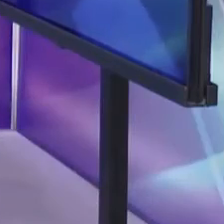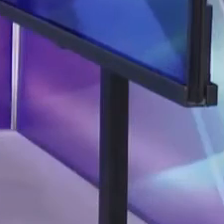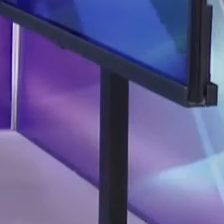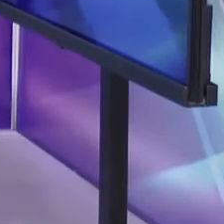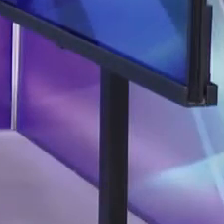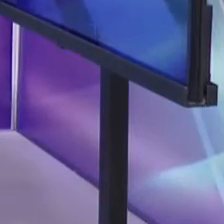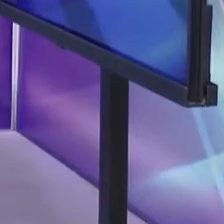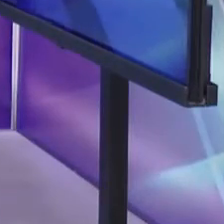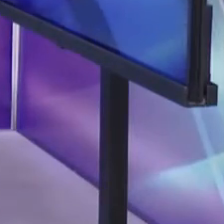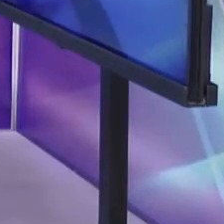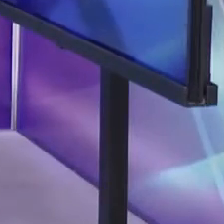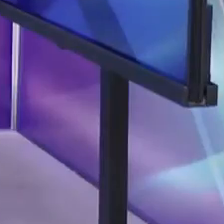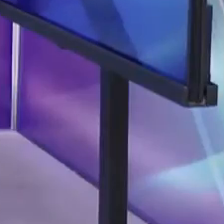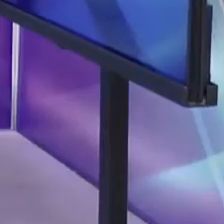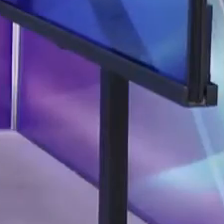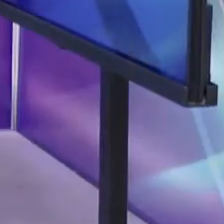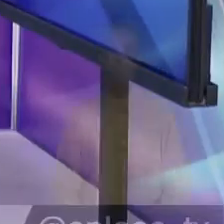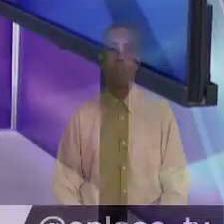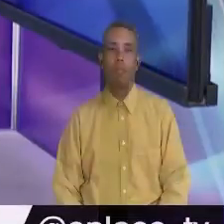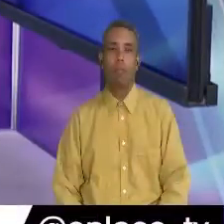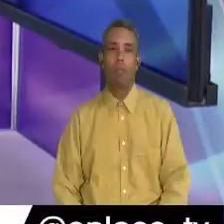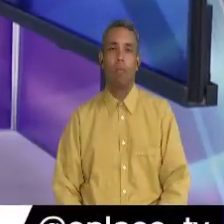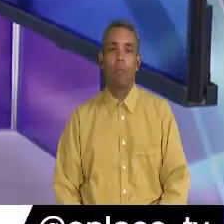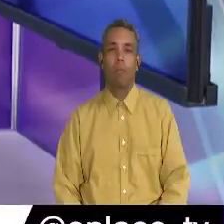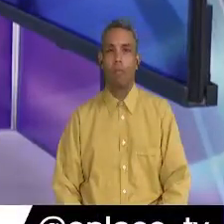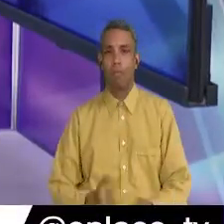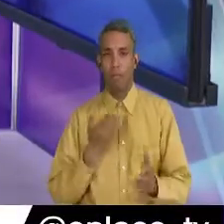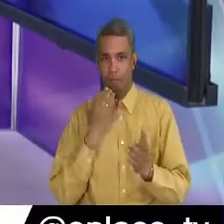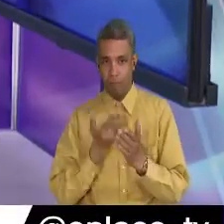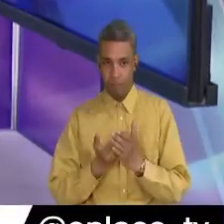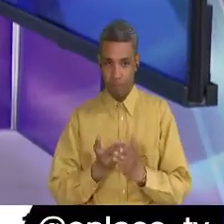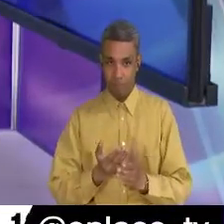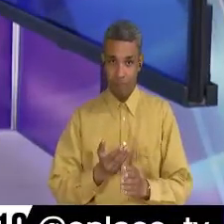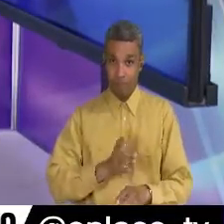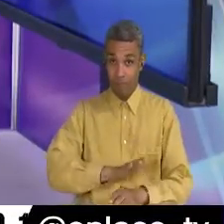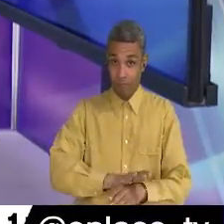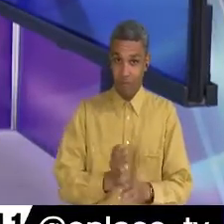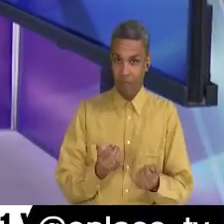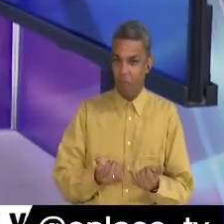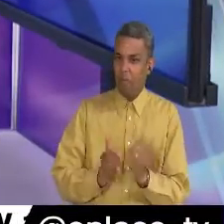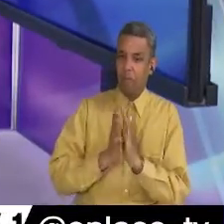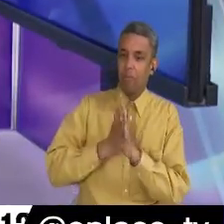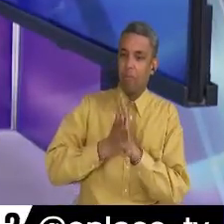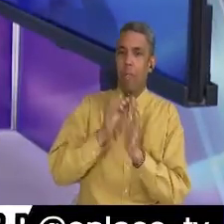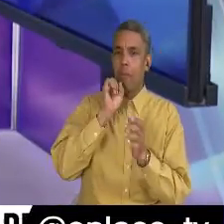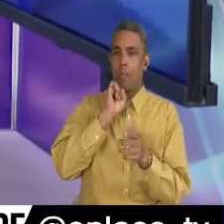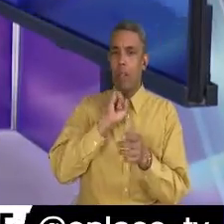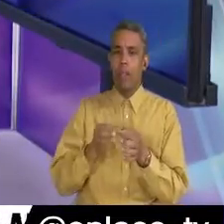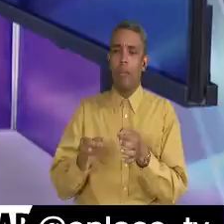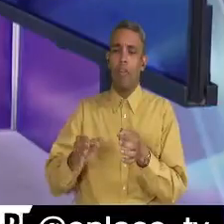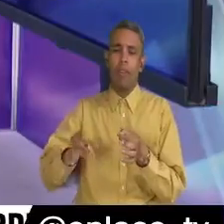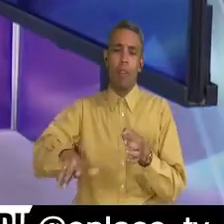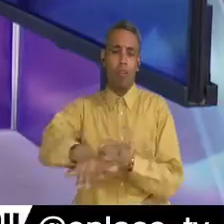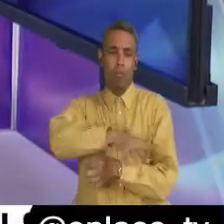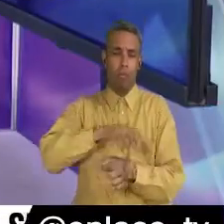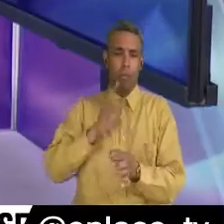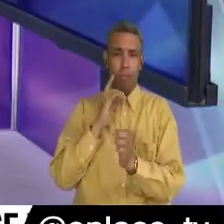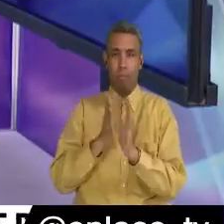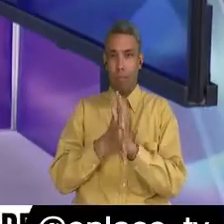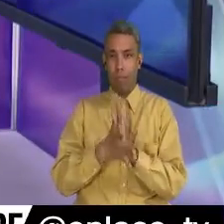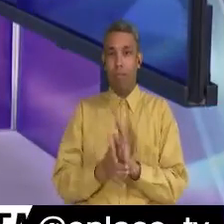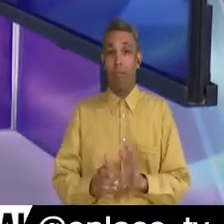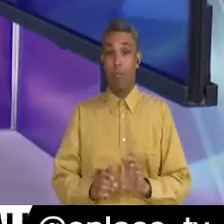Buenas tardes, bienvenidos a Enlace Noticias, los saludamos con la información más importante de Barranca Bermeja y la región. Saludamos a quienes nos ven a través del